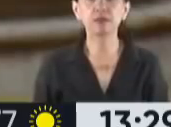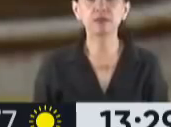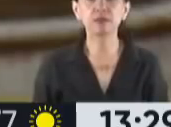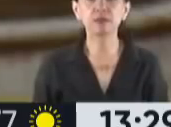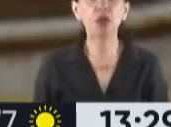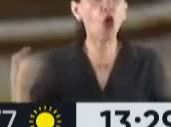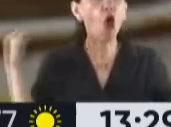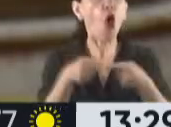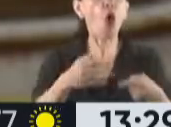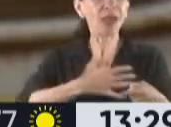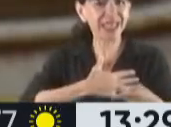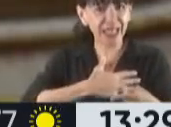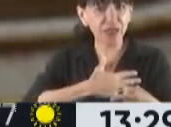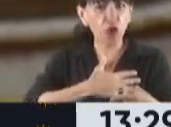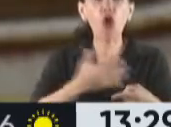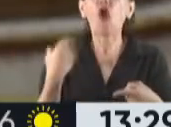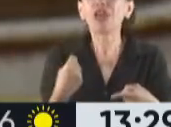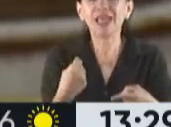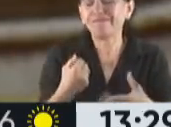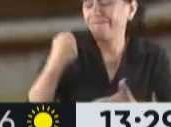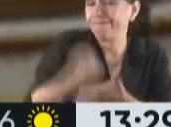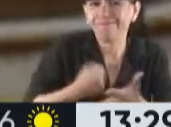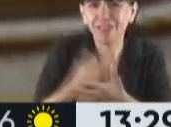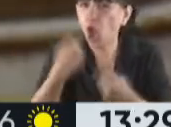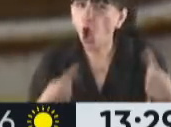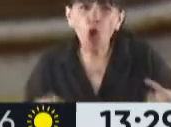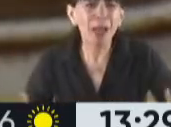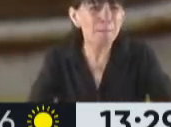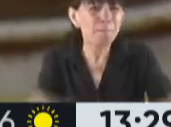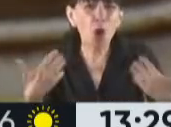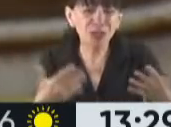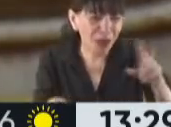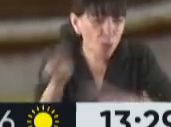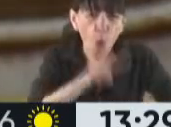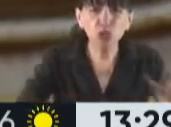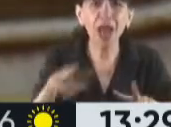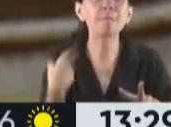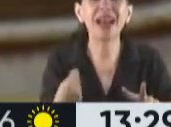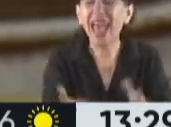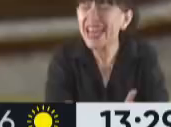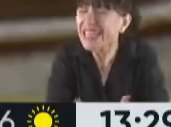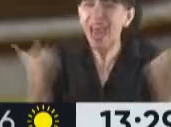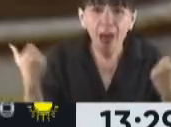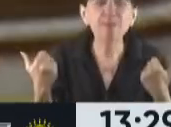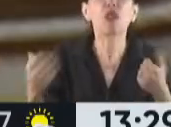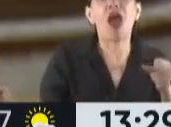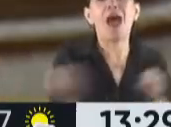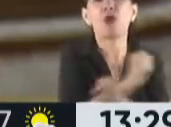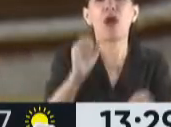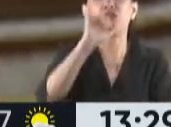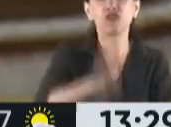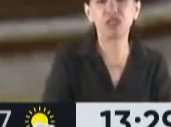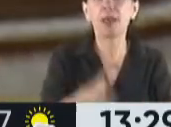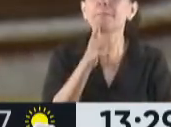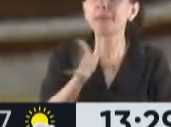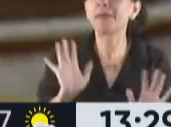Mi objetivo sería efectivamente que hagamos todo lo posible para que se concluya lo antes posible. Creo que tendríamos